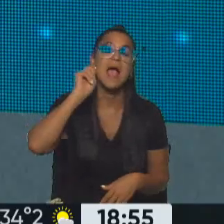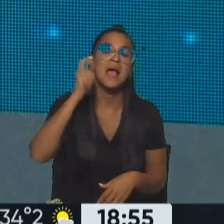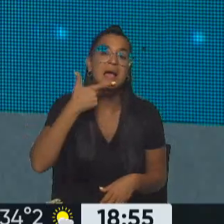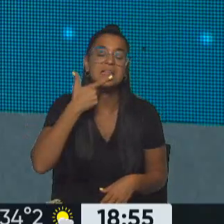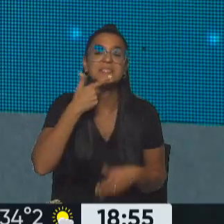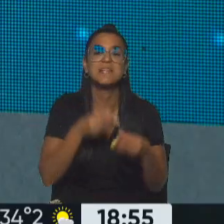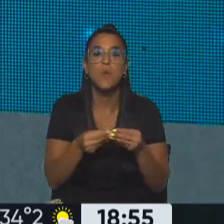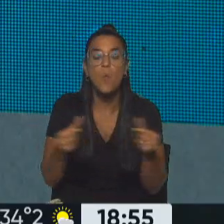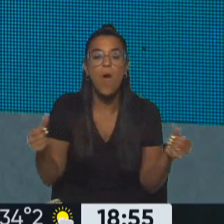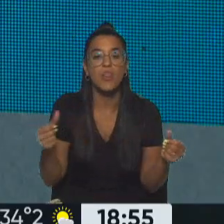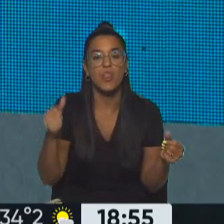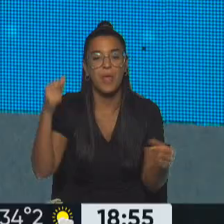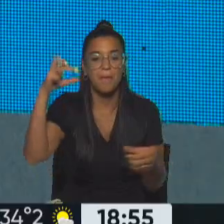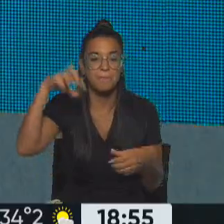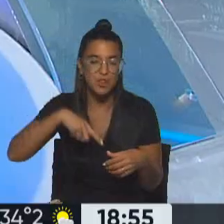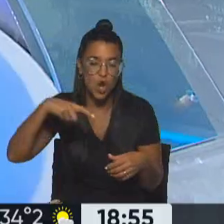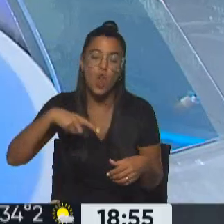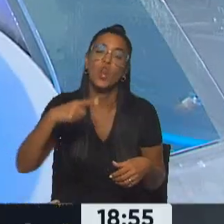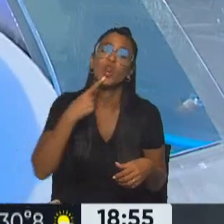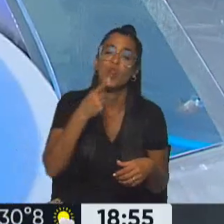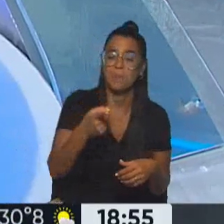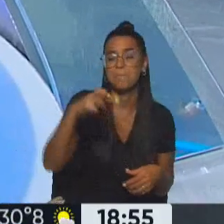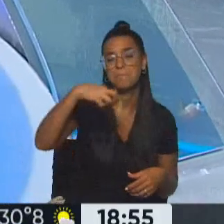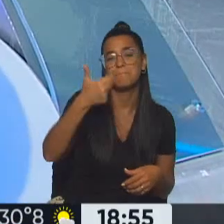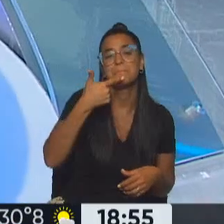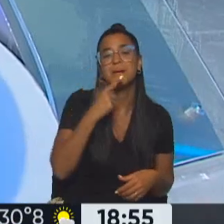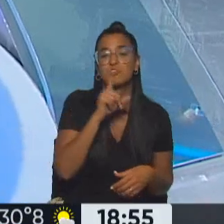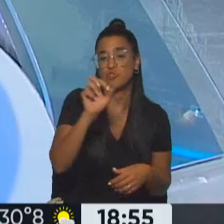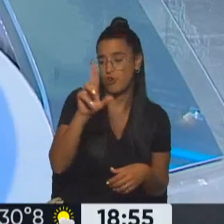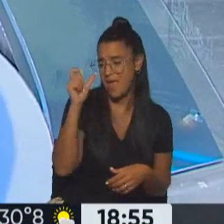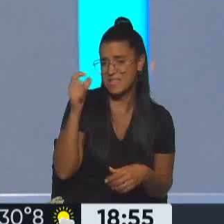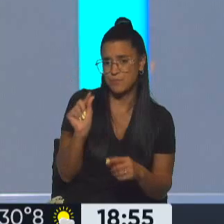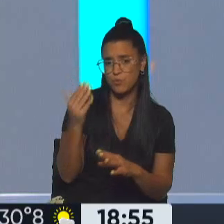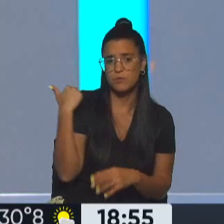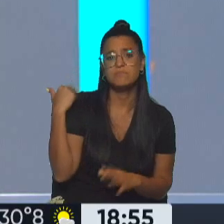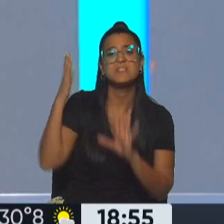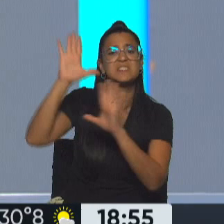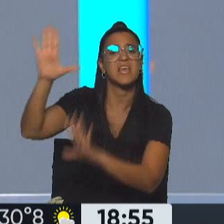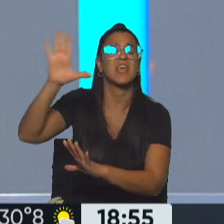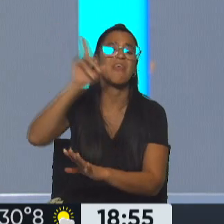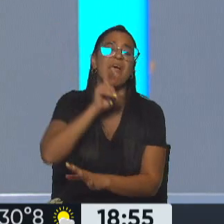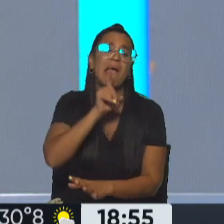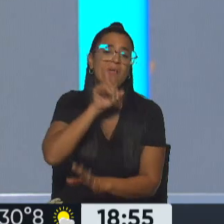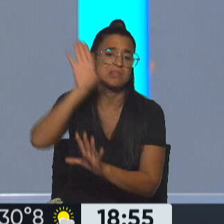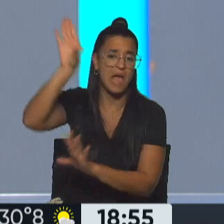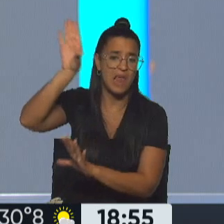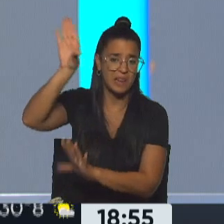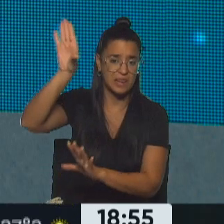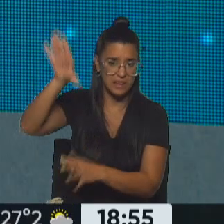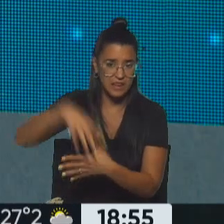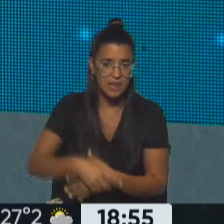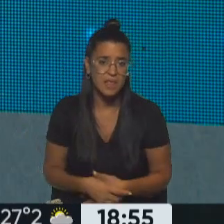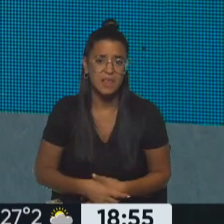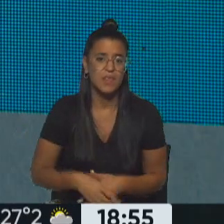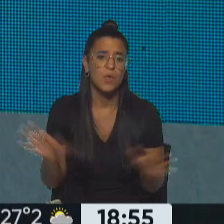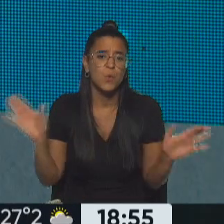es pastor es Javier pastores también con pastores hace poco tiempo se quedan Qatar estuvo allá y